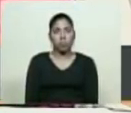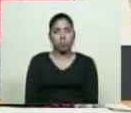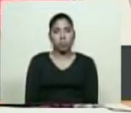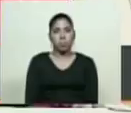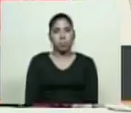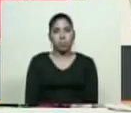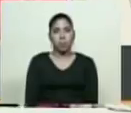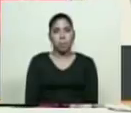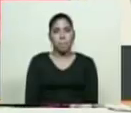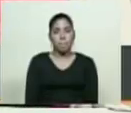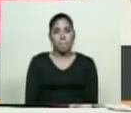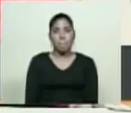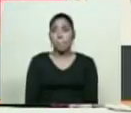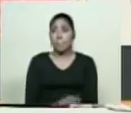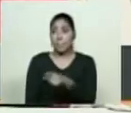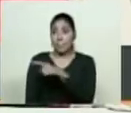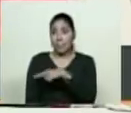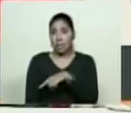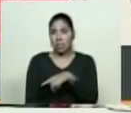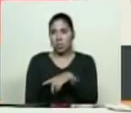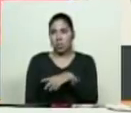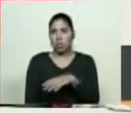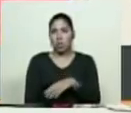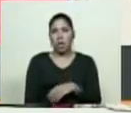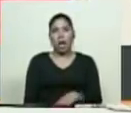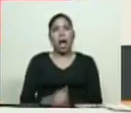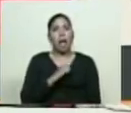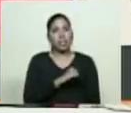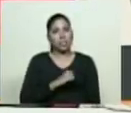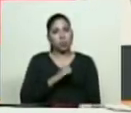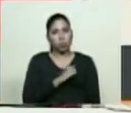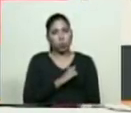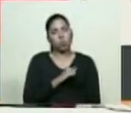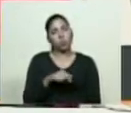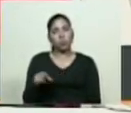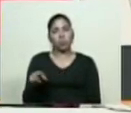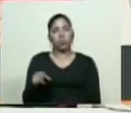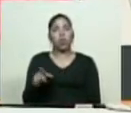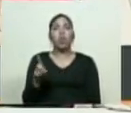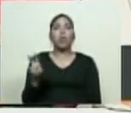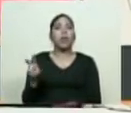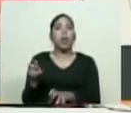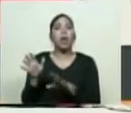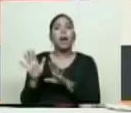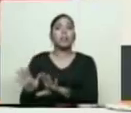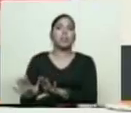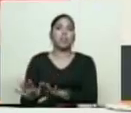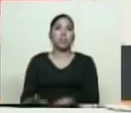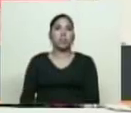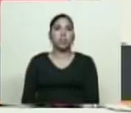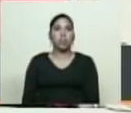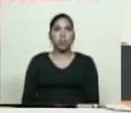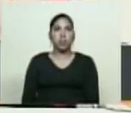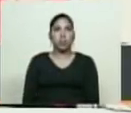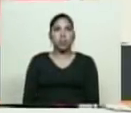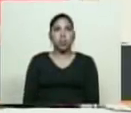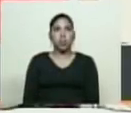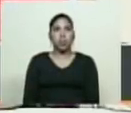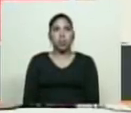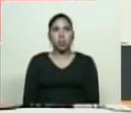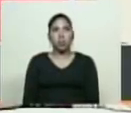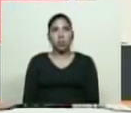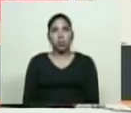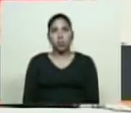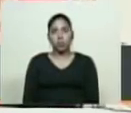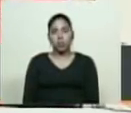No, que ellos tengan esa actitud, no nos extraña. De verdad no nos extraña. Tú ves que hace poco, no, rodean a Venezuela desde